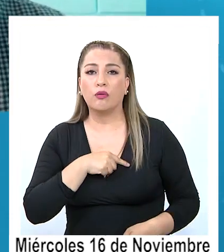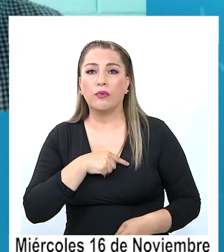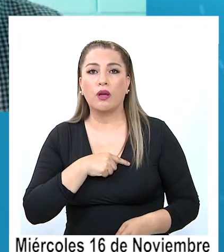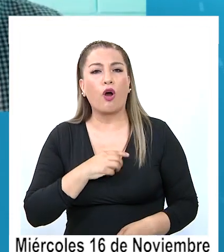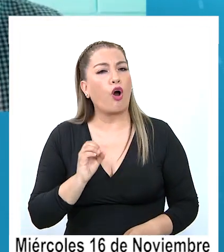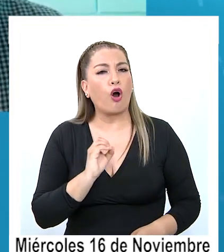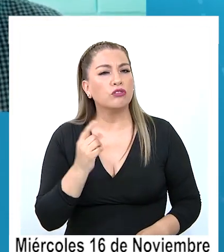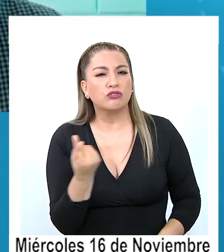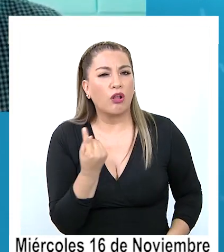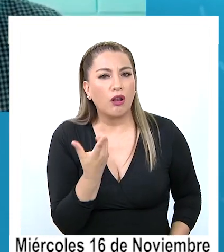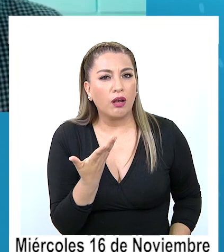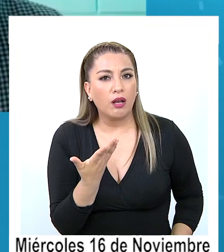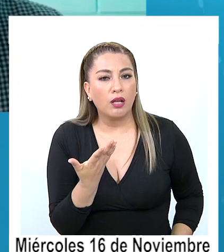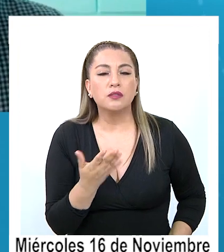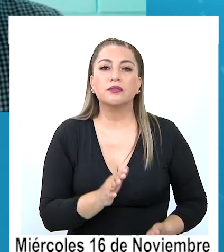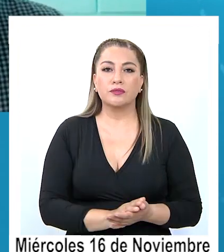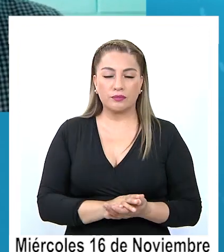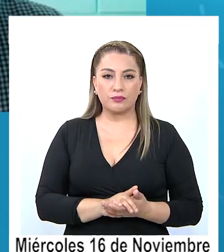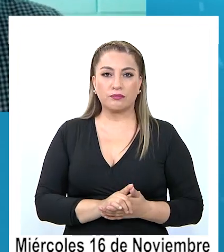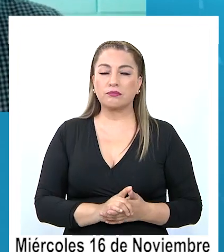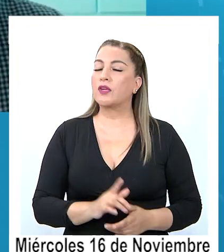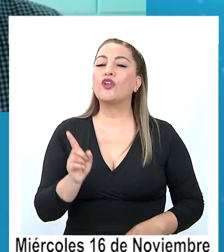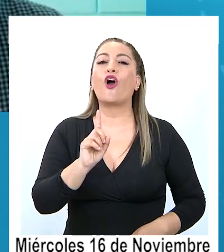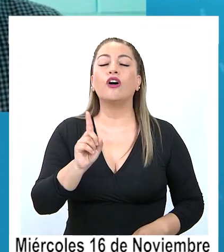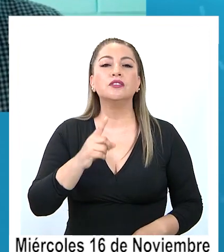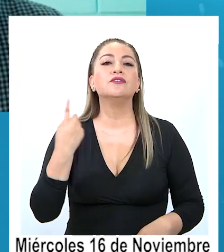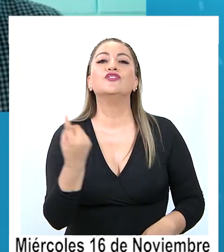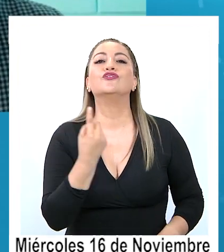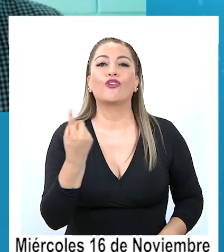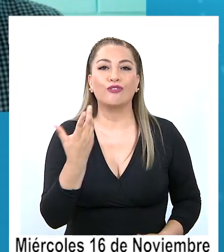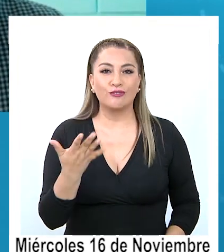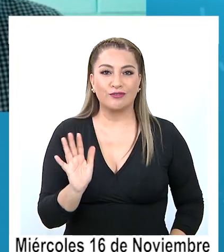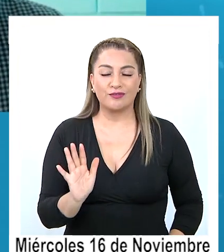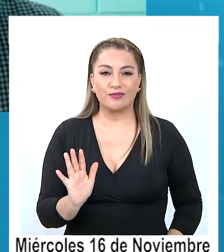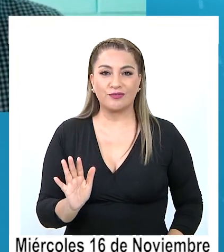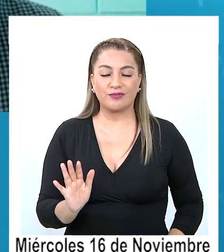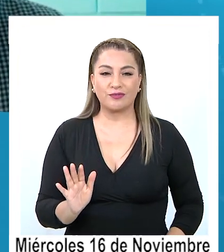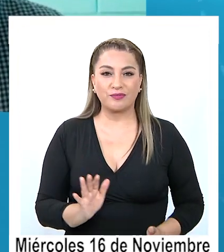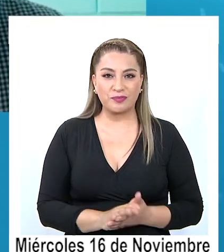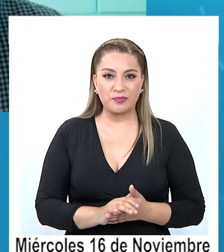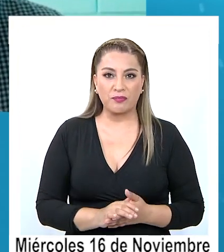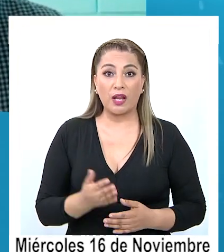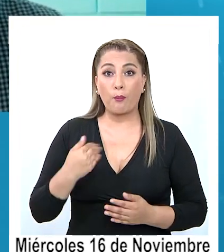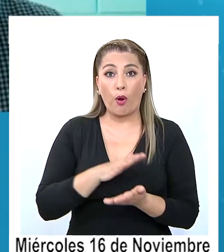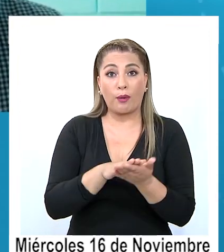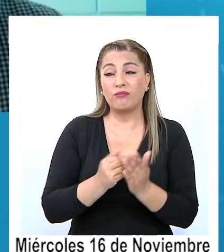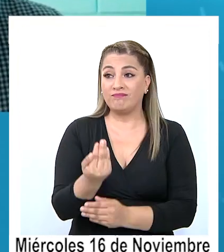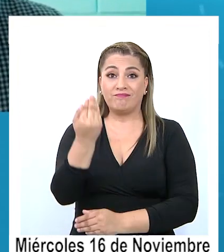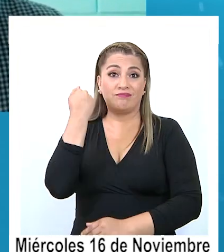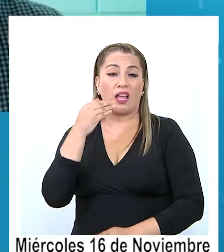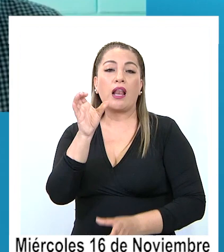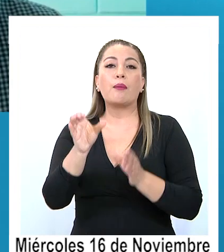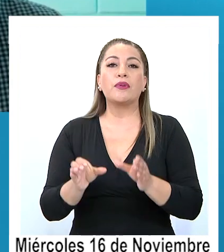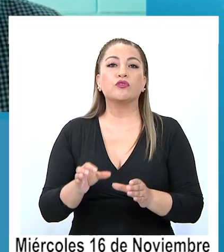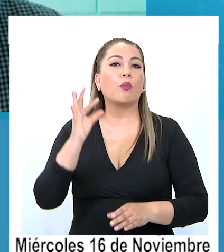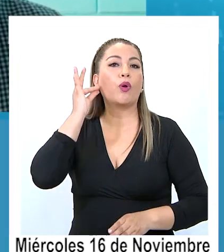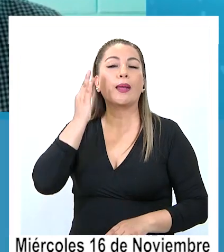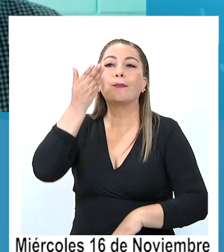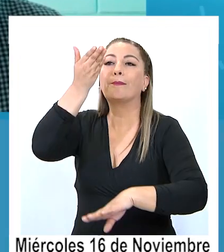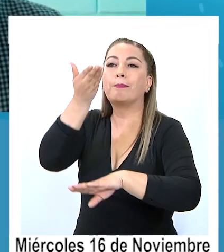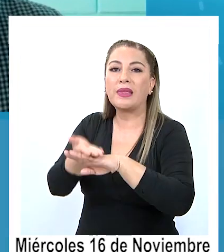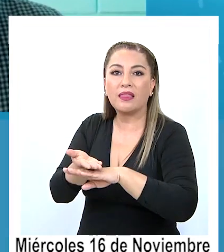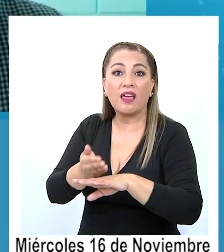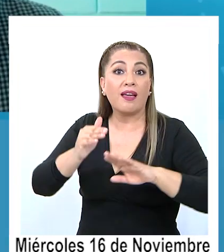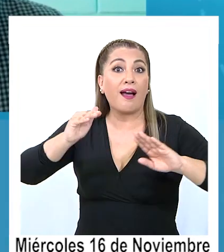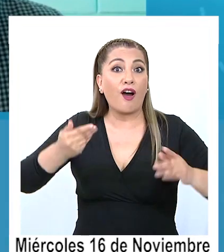hace automáticamente. Eso hoy día se hace automáticamente, esa es la novedad, porque precisamente antes las personas tenían que solicitarlo.